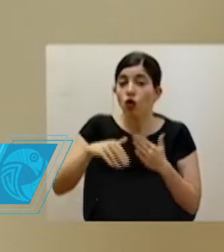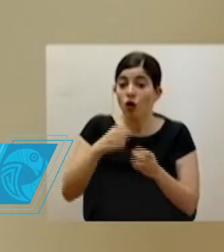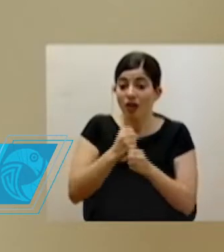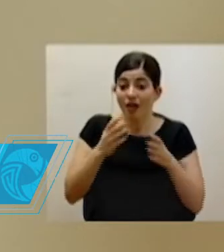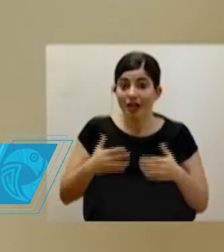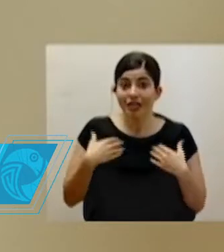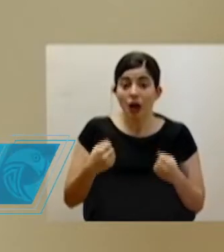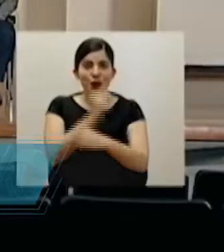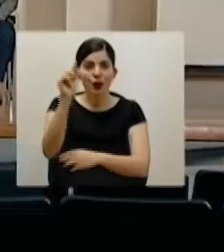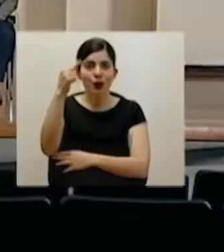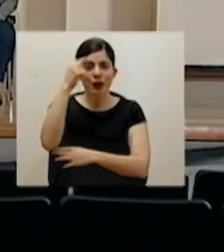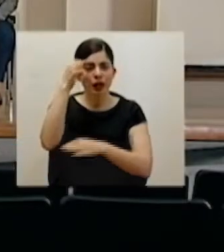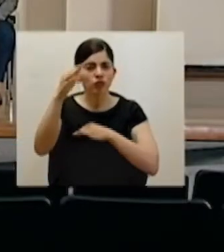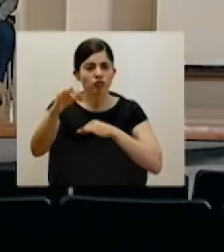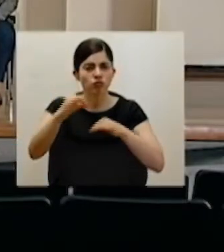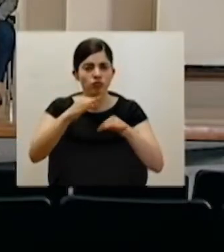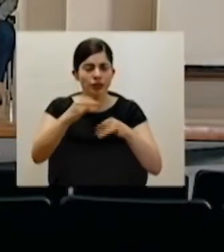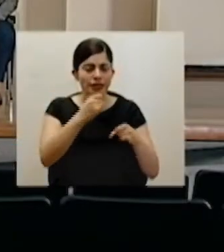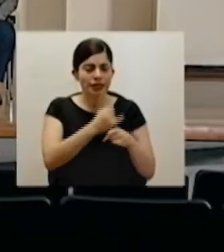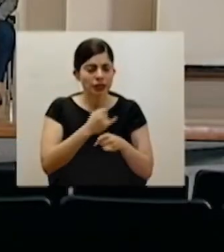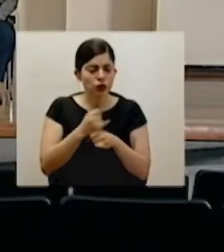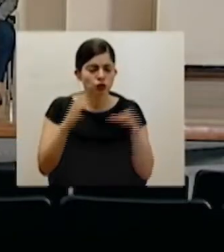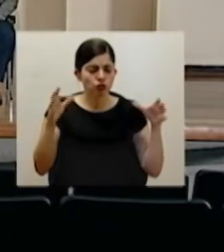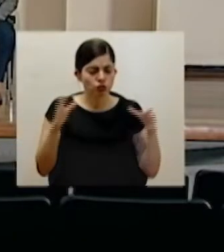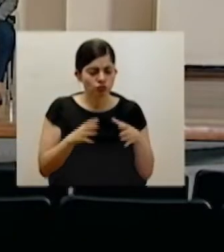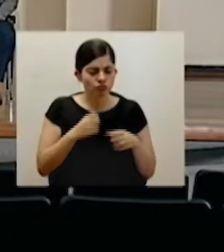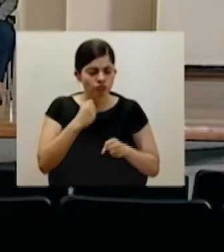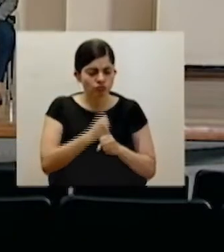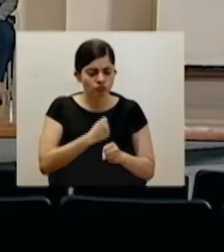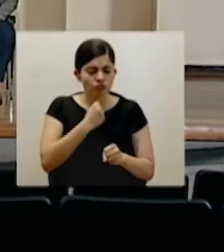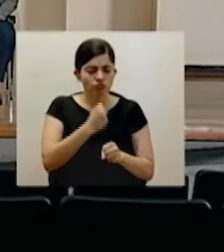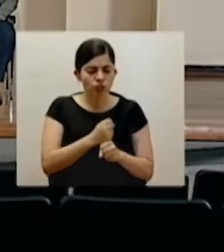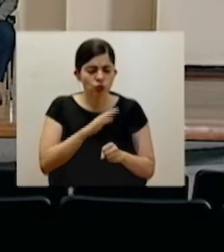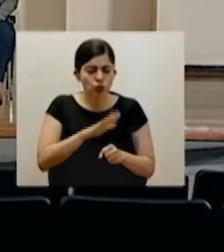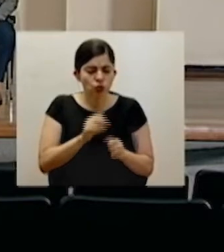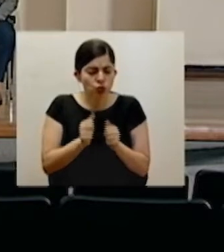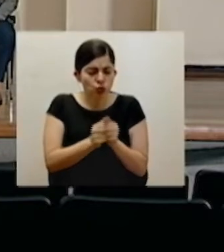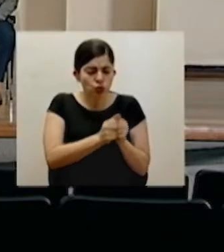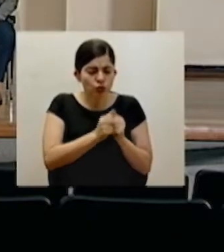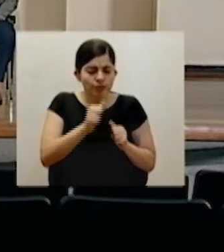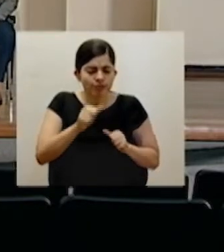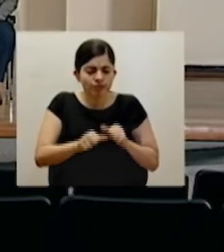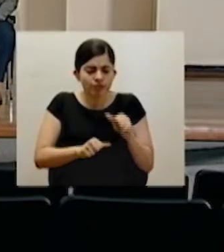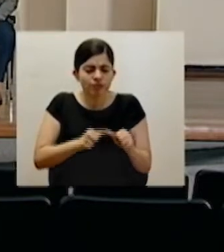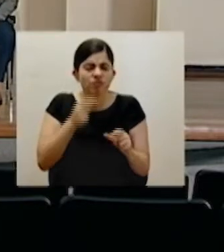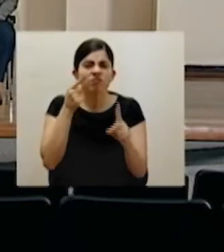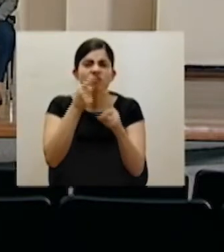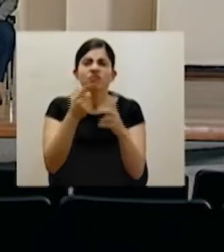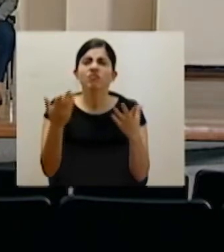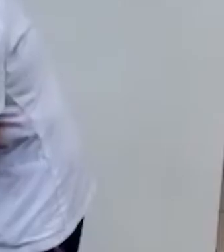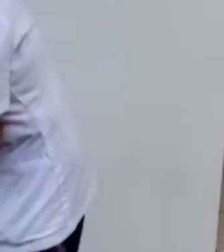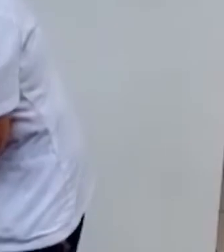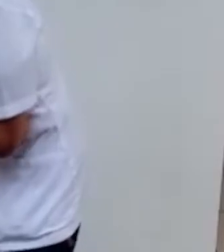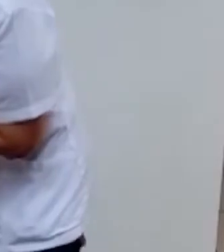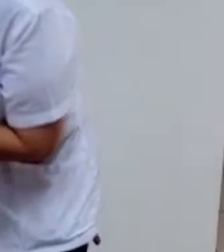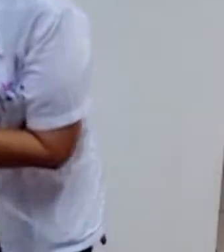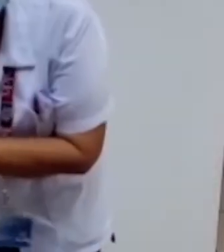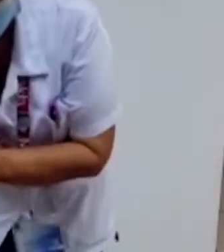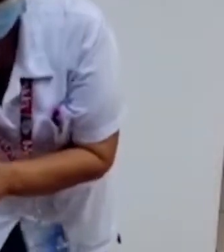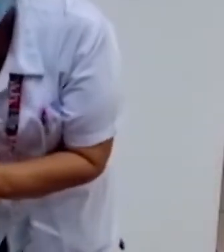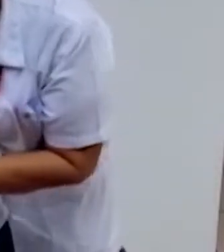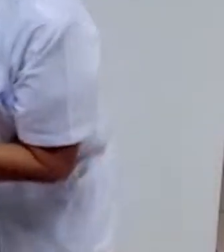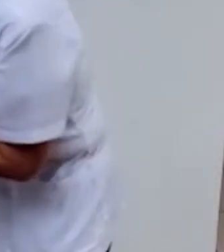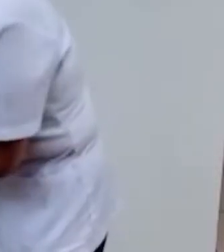salud. Precisamente la tarde de este lunes se anunció que los equipos vacunadores de la Caja han aplicado